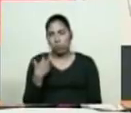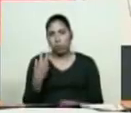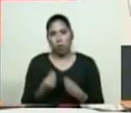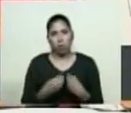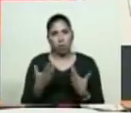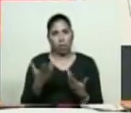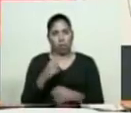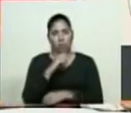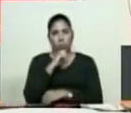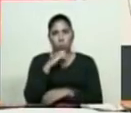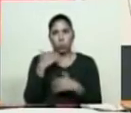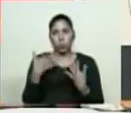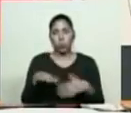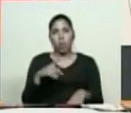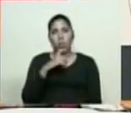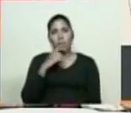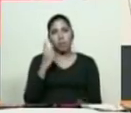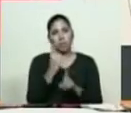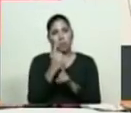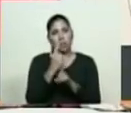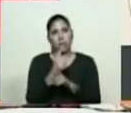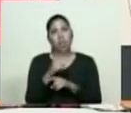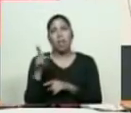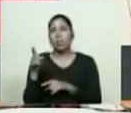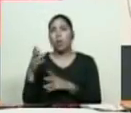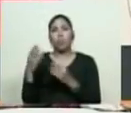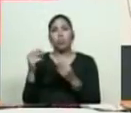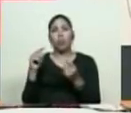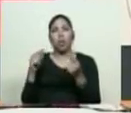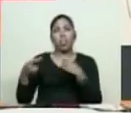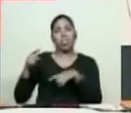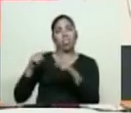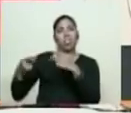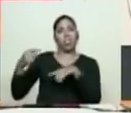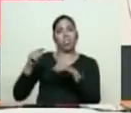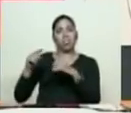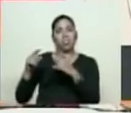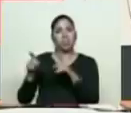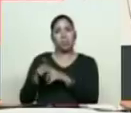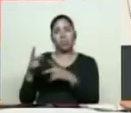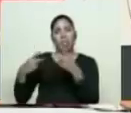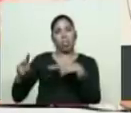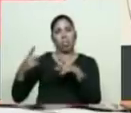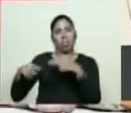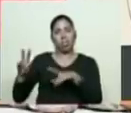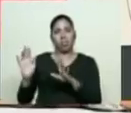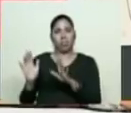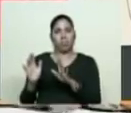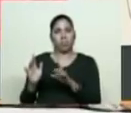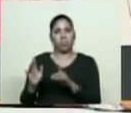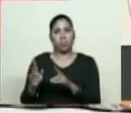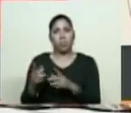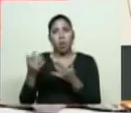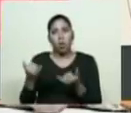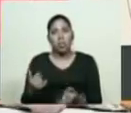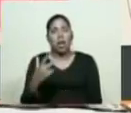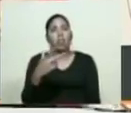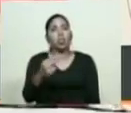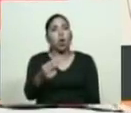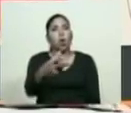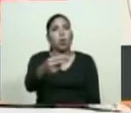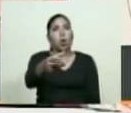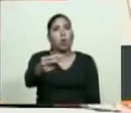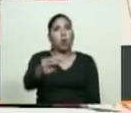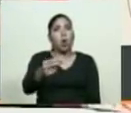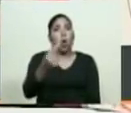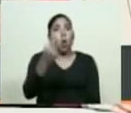tener? Y tiene muchas contradicciones, Rafael. Y ellos pueden decir ahorita no, no, no. Y un